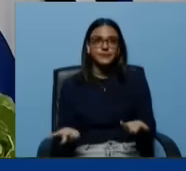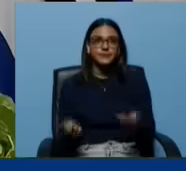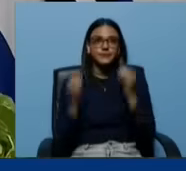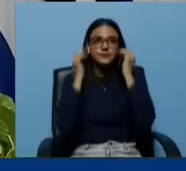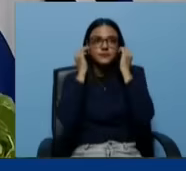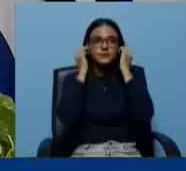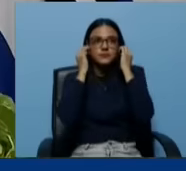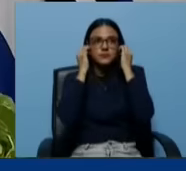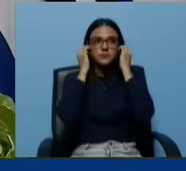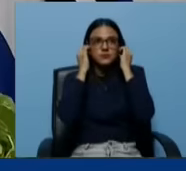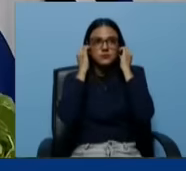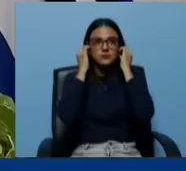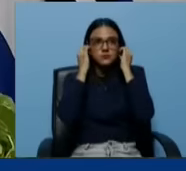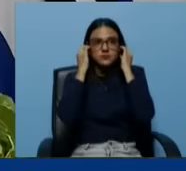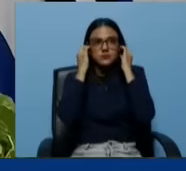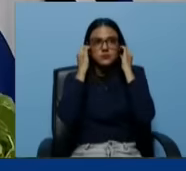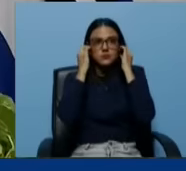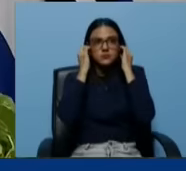Y